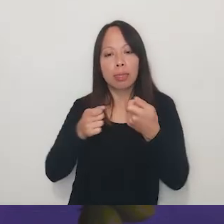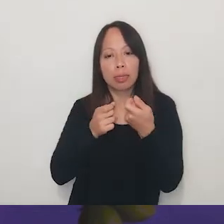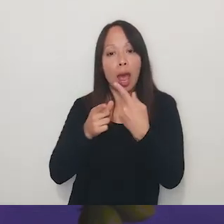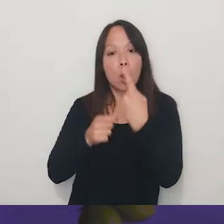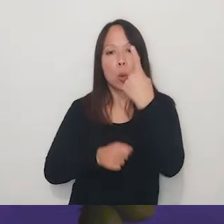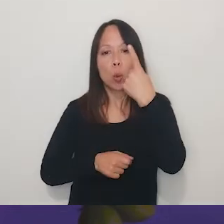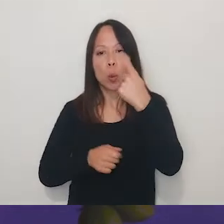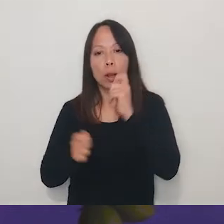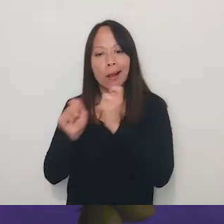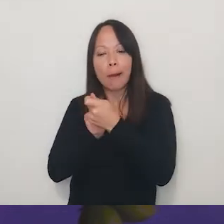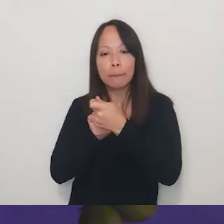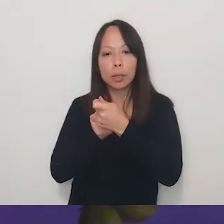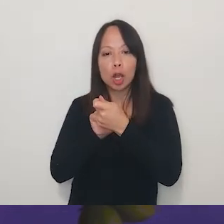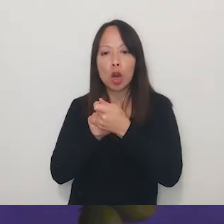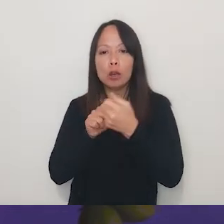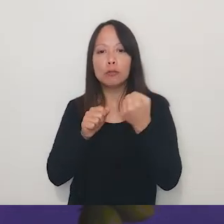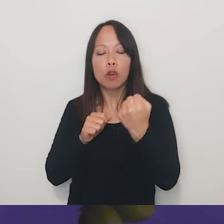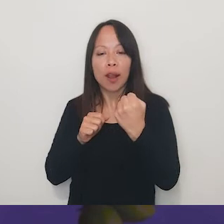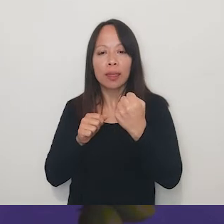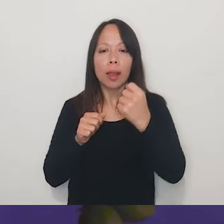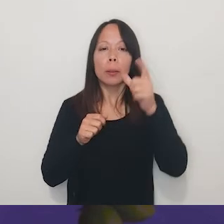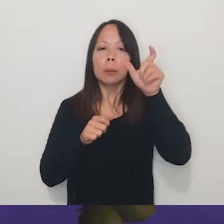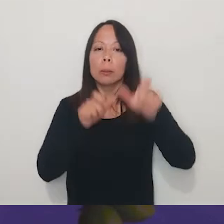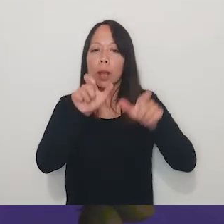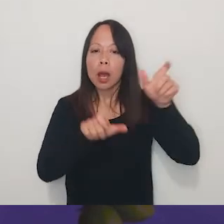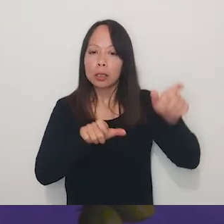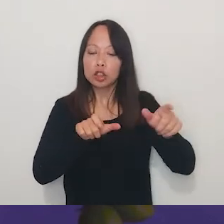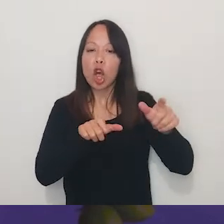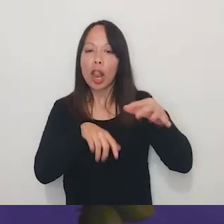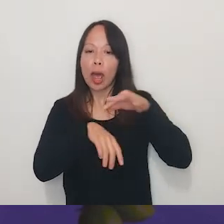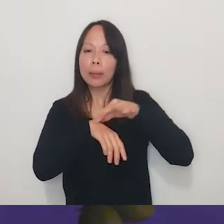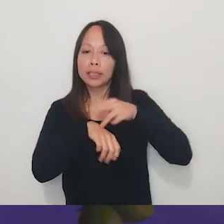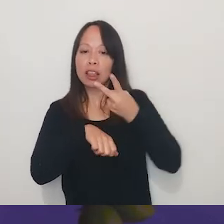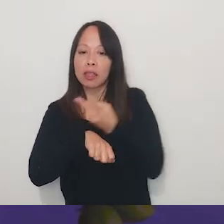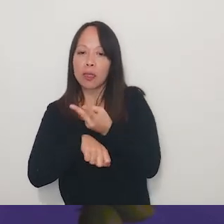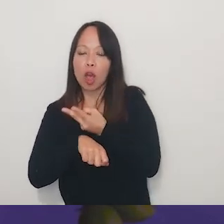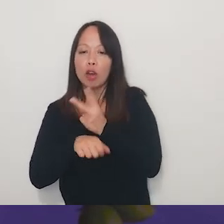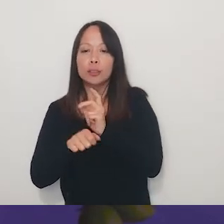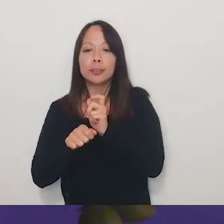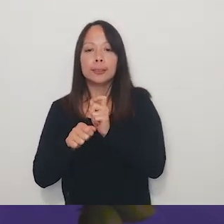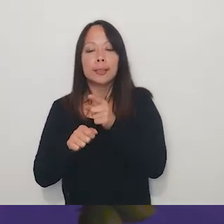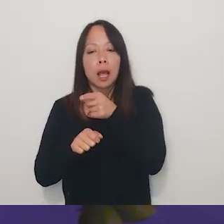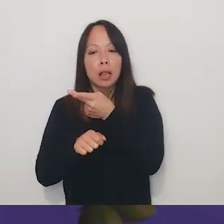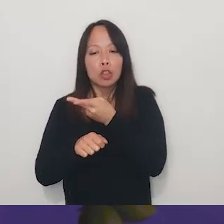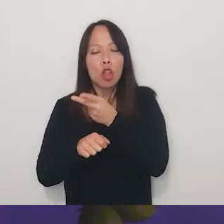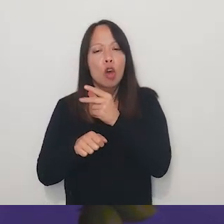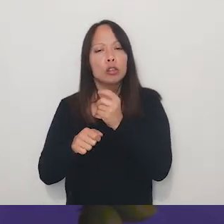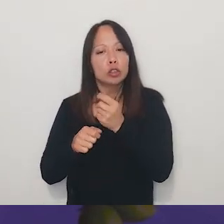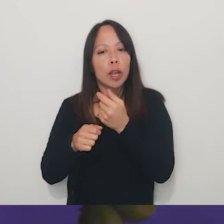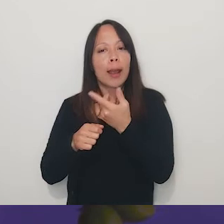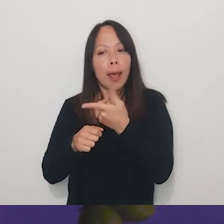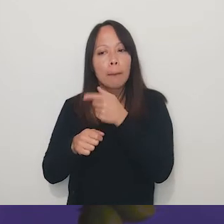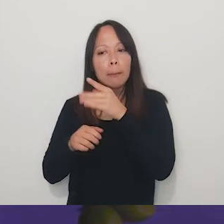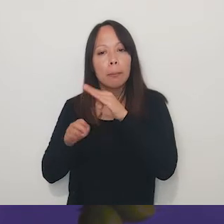o sea, con una variante severa había pacientes reportados. Mis dos pacientes tenían formas más leves